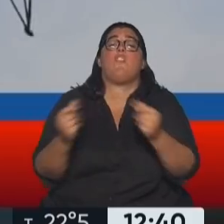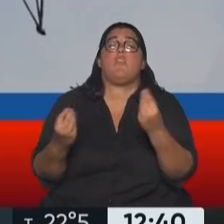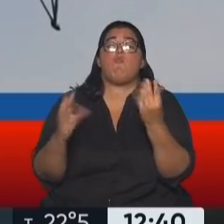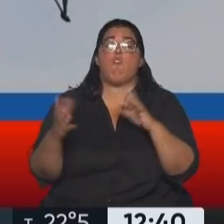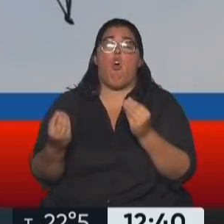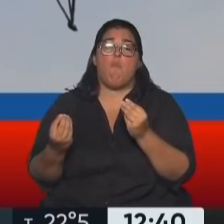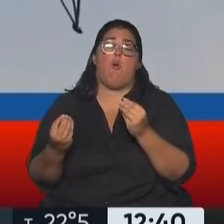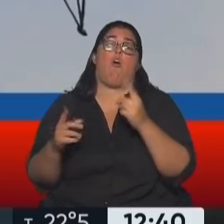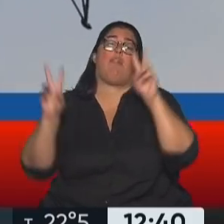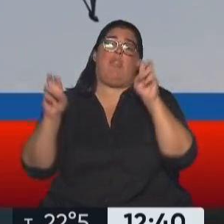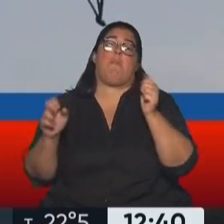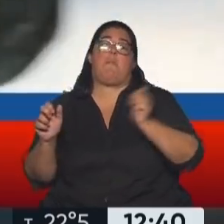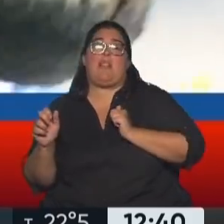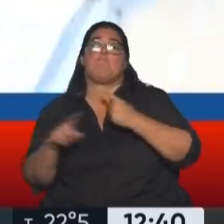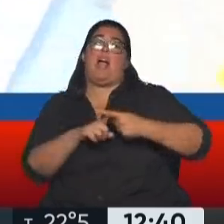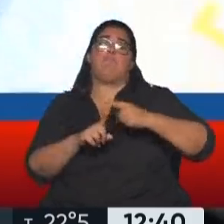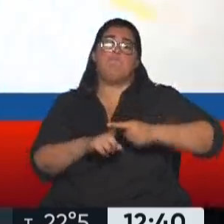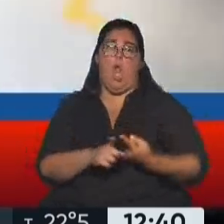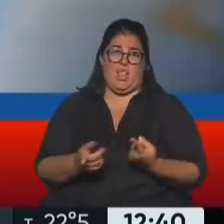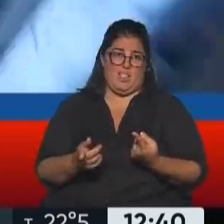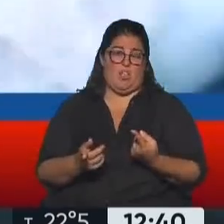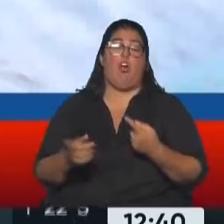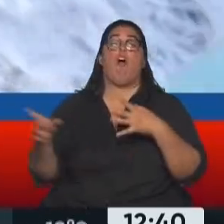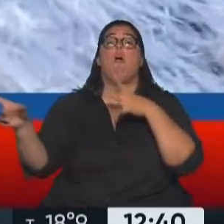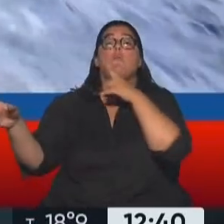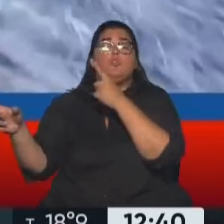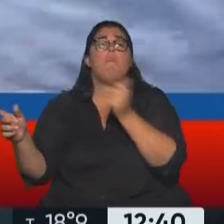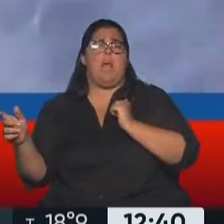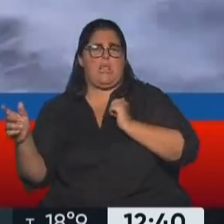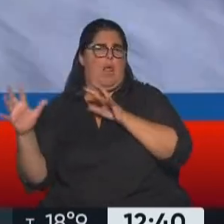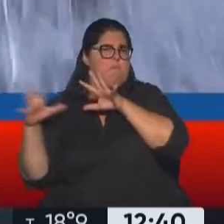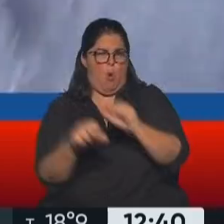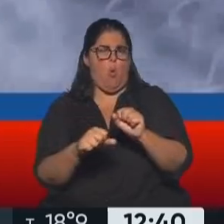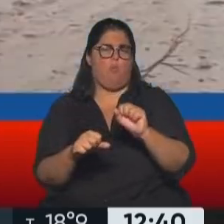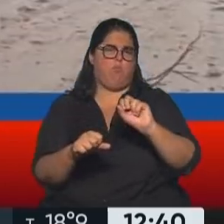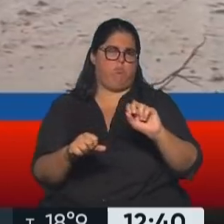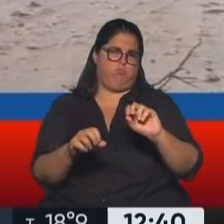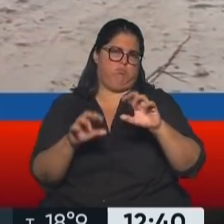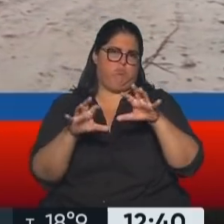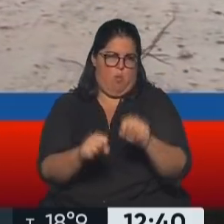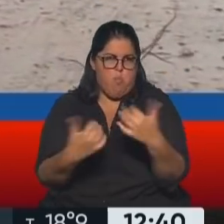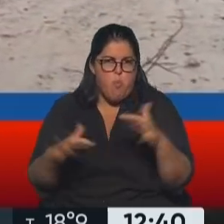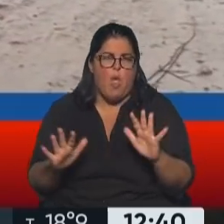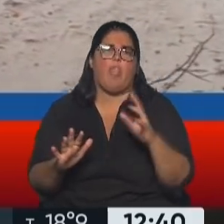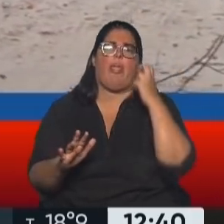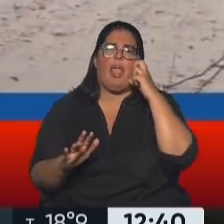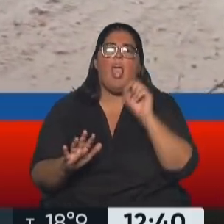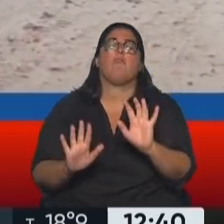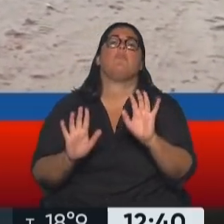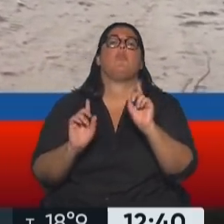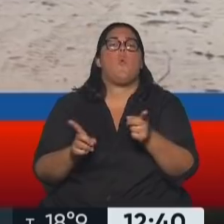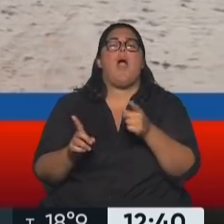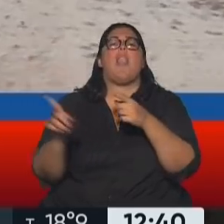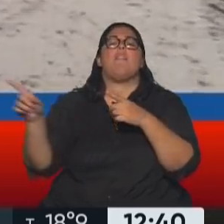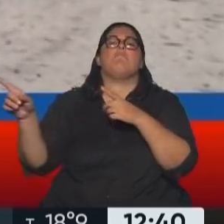como lo político. Y aunque Moscú finalmente logre derrotar militarmente a Kiev, los objetivos iniciales de Putin, el cambio de